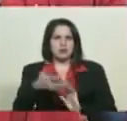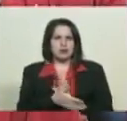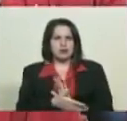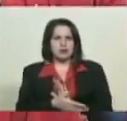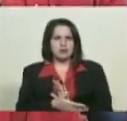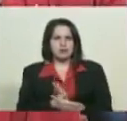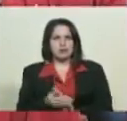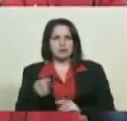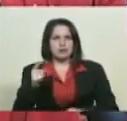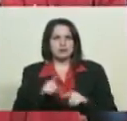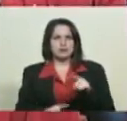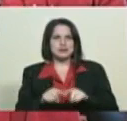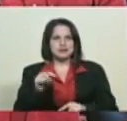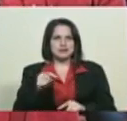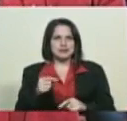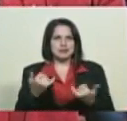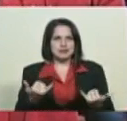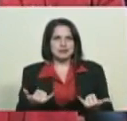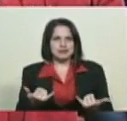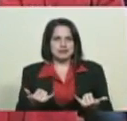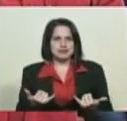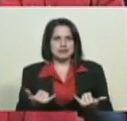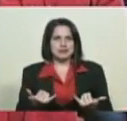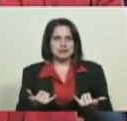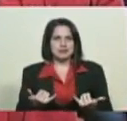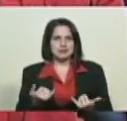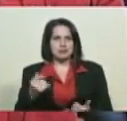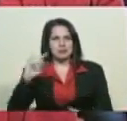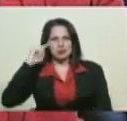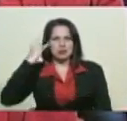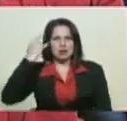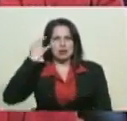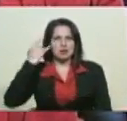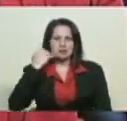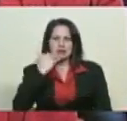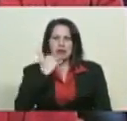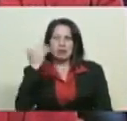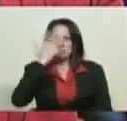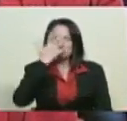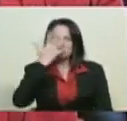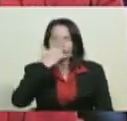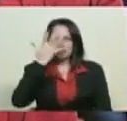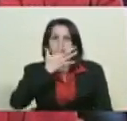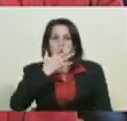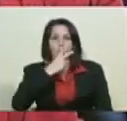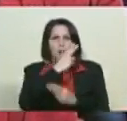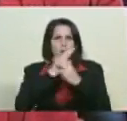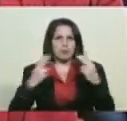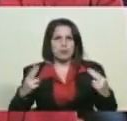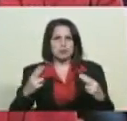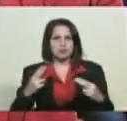hoy. Fue para Europa. Por si acaso alguien dudaba del carácter y del compromiso